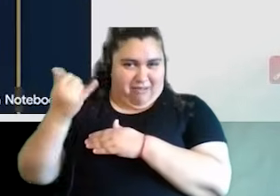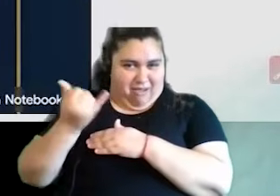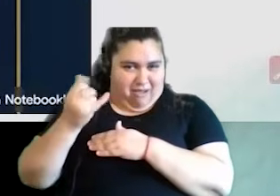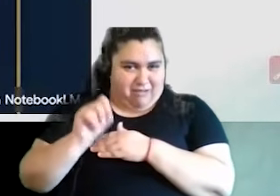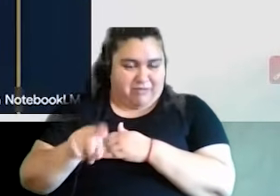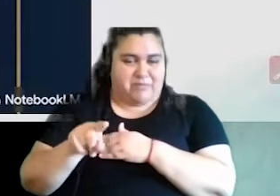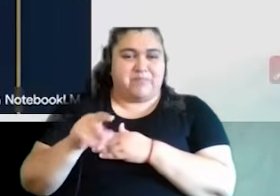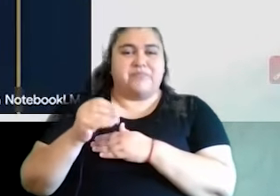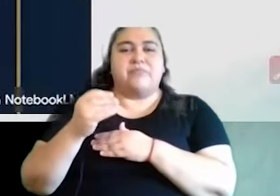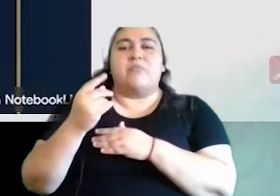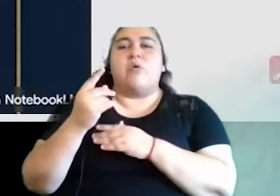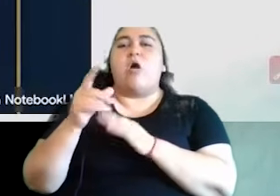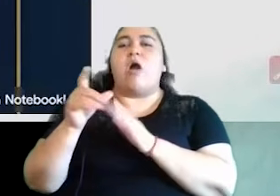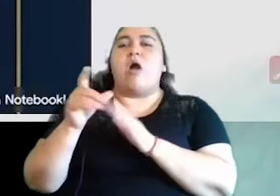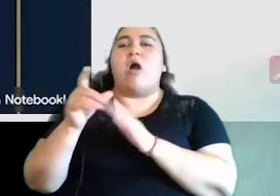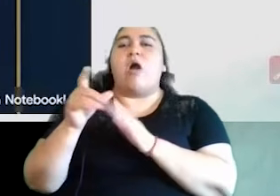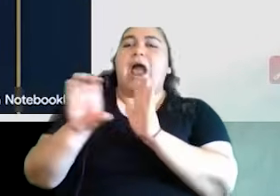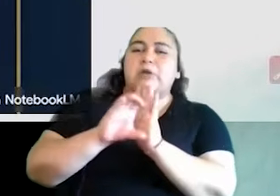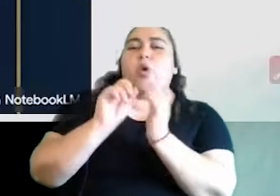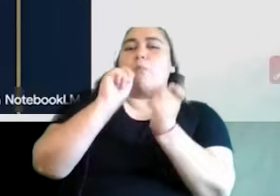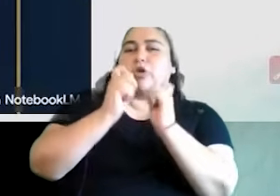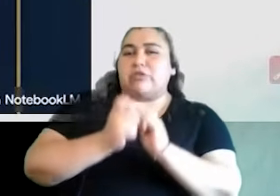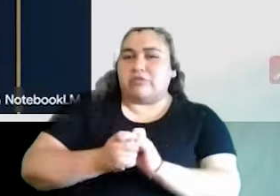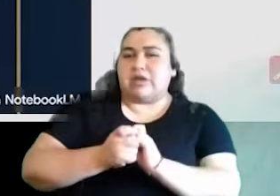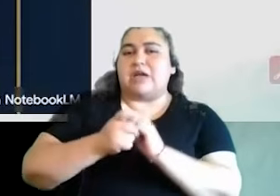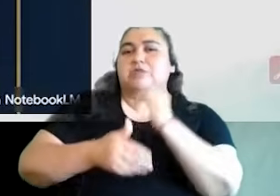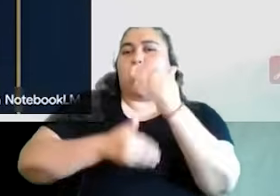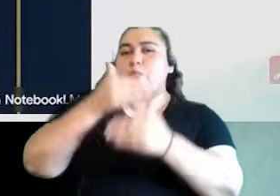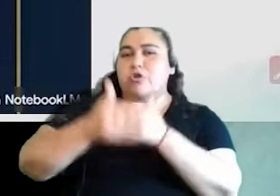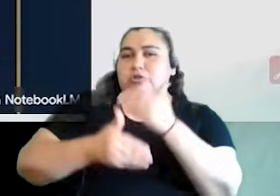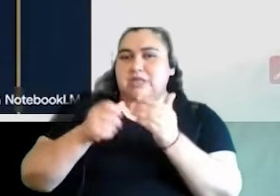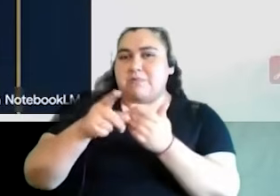sobre modificaciones que se hicieron a la ley de procedimiento tributario.